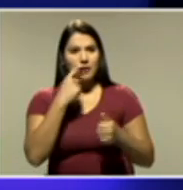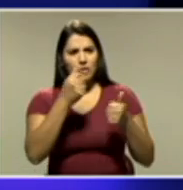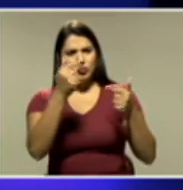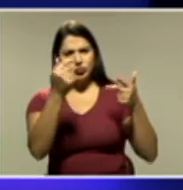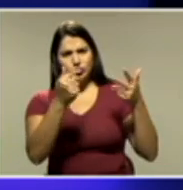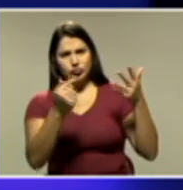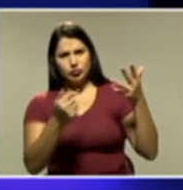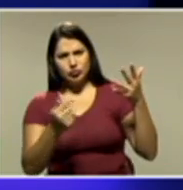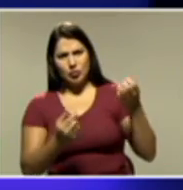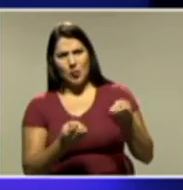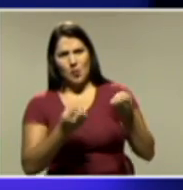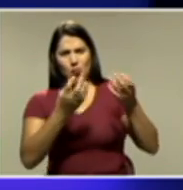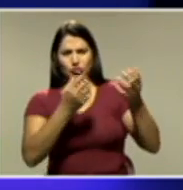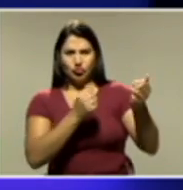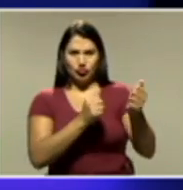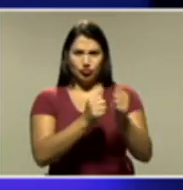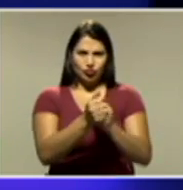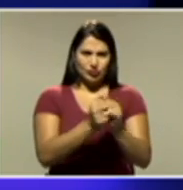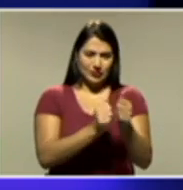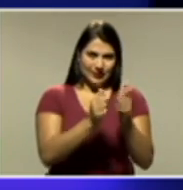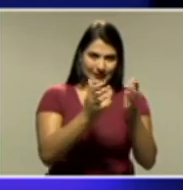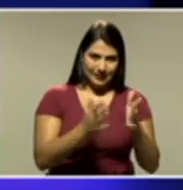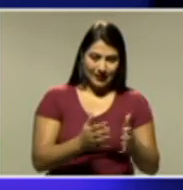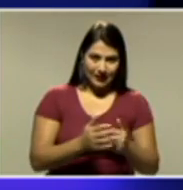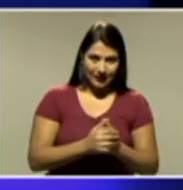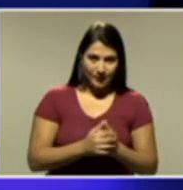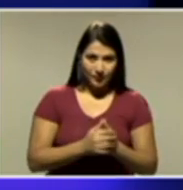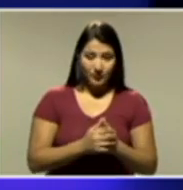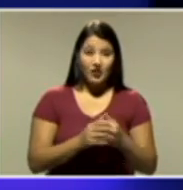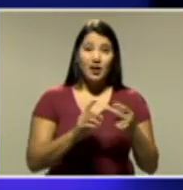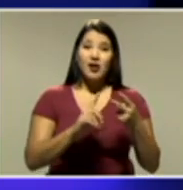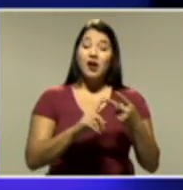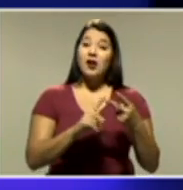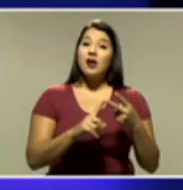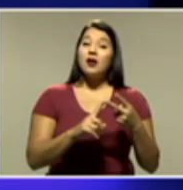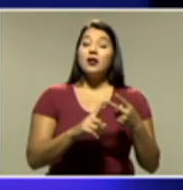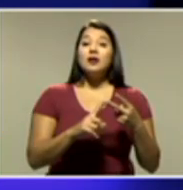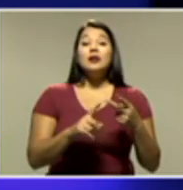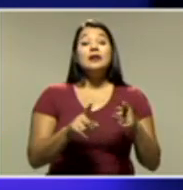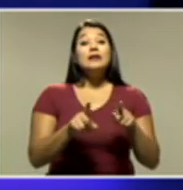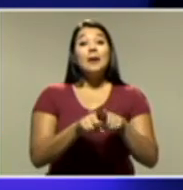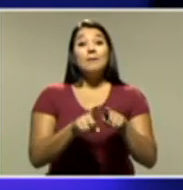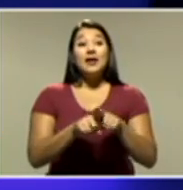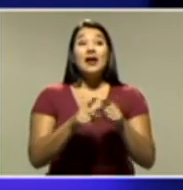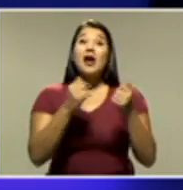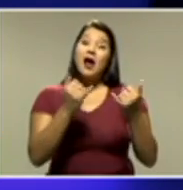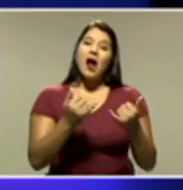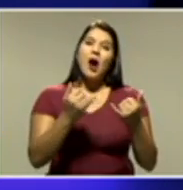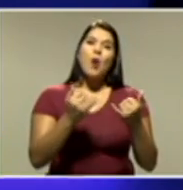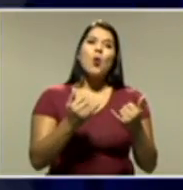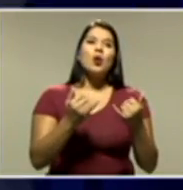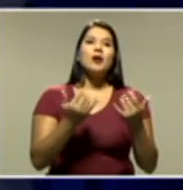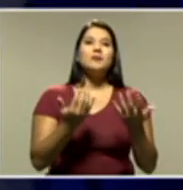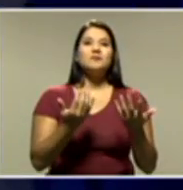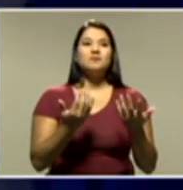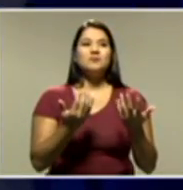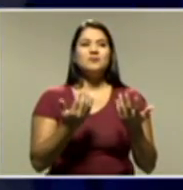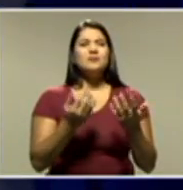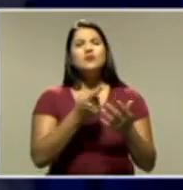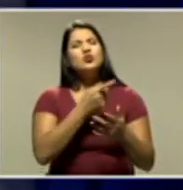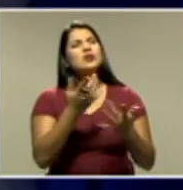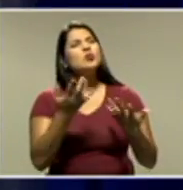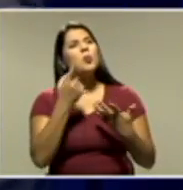partidos cantonales, en detrimento de la oferta que posiciona más a los nacionales. ¿Cómo lo han visto